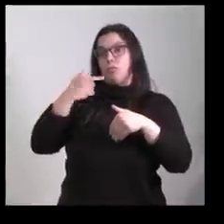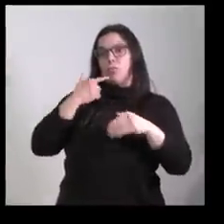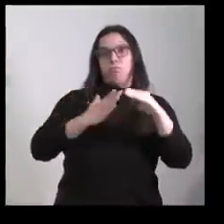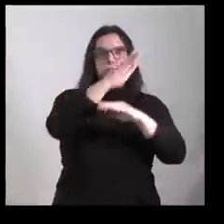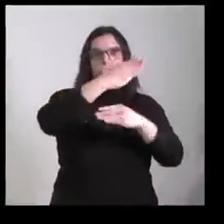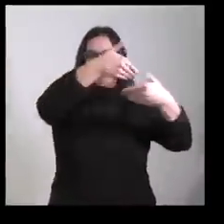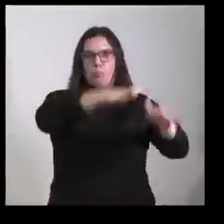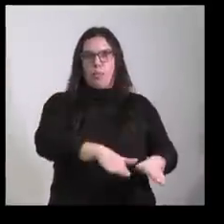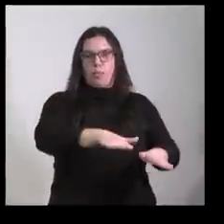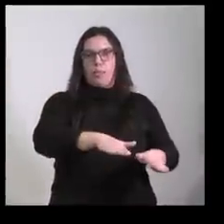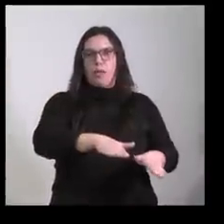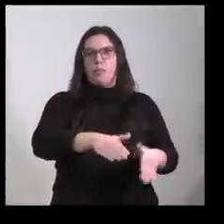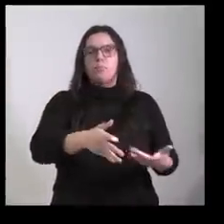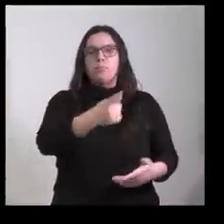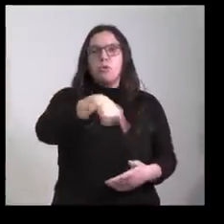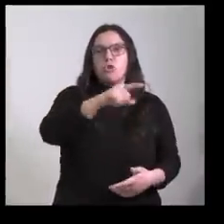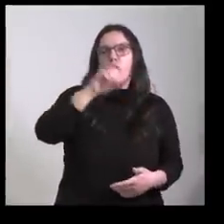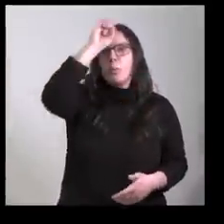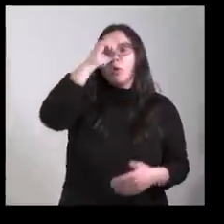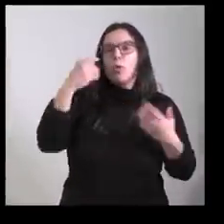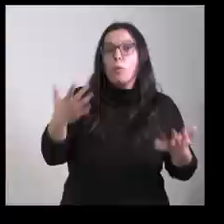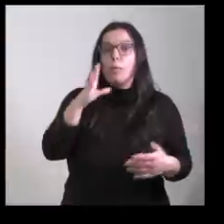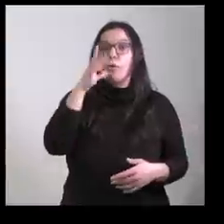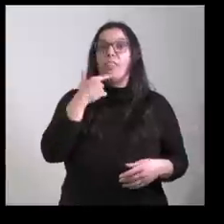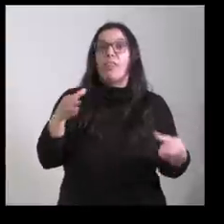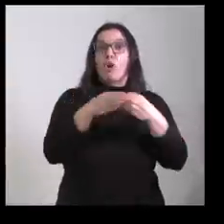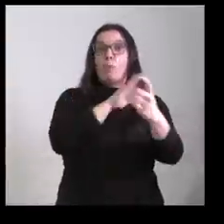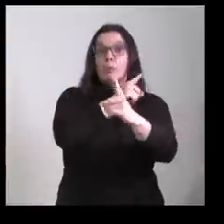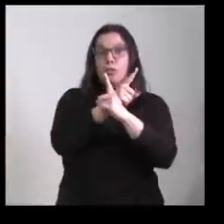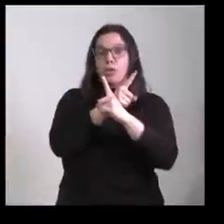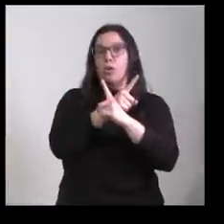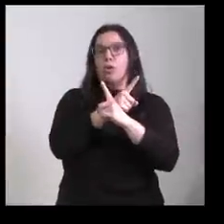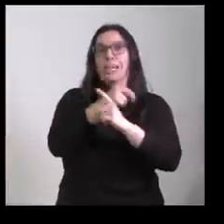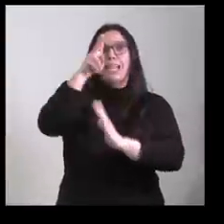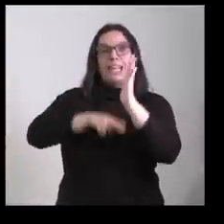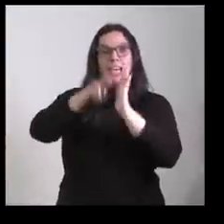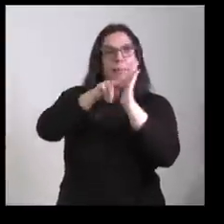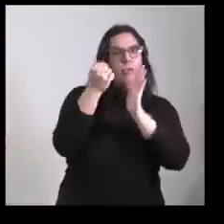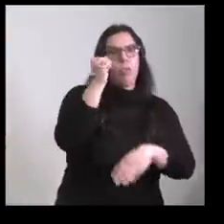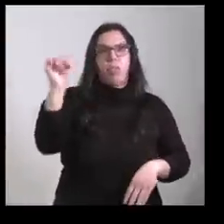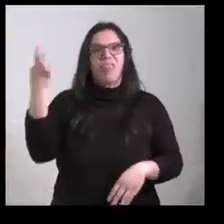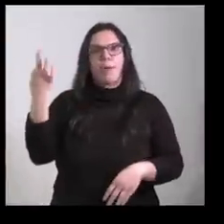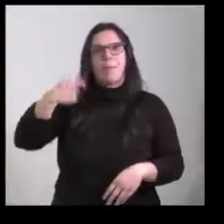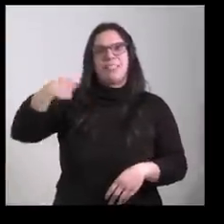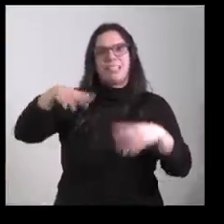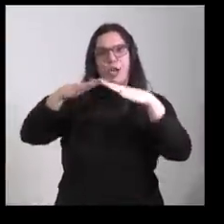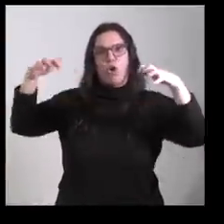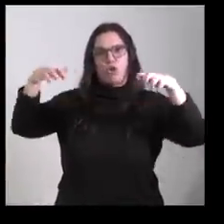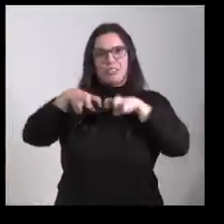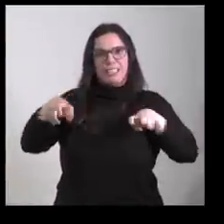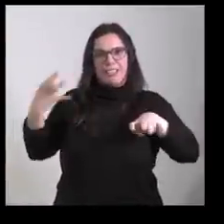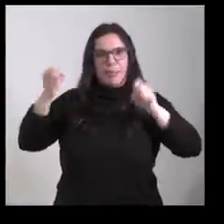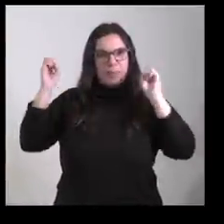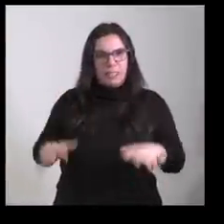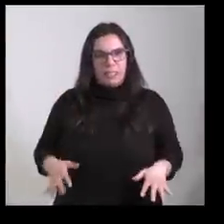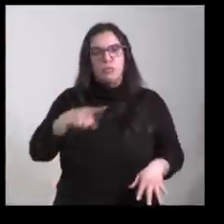Cómo valoro usted todo esto porque se está diciendo desde la oposición que se incumplió el reglamento y que debería dimitir usted que tiene